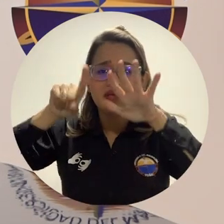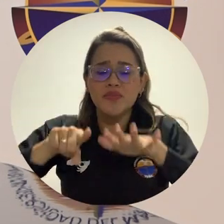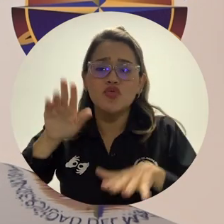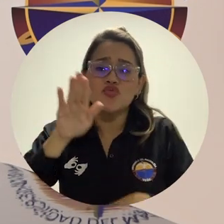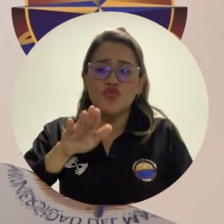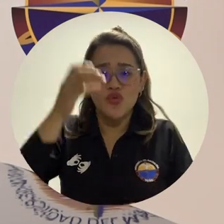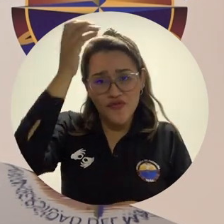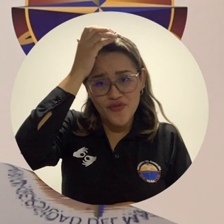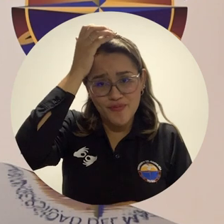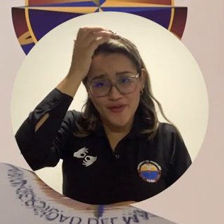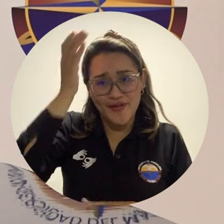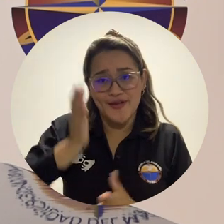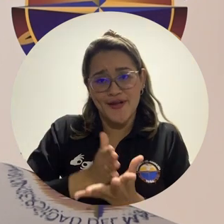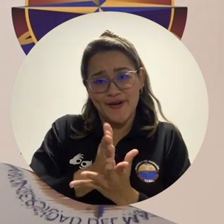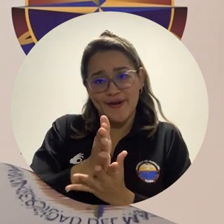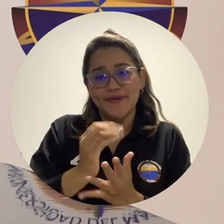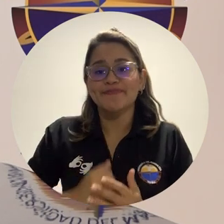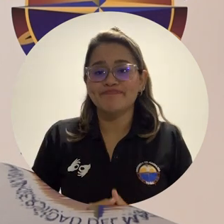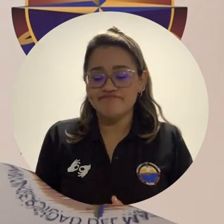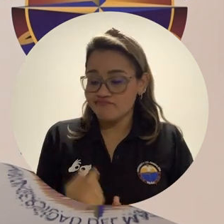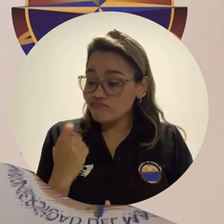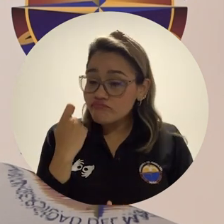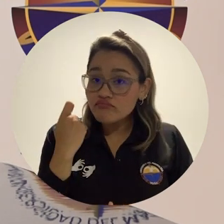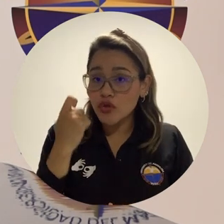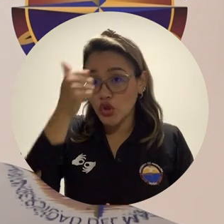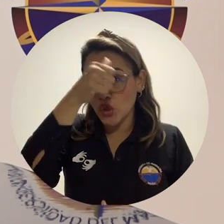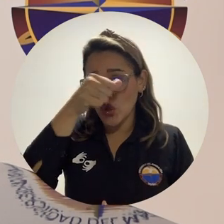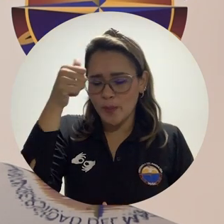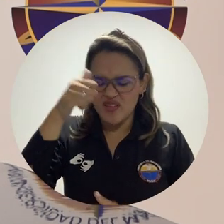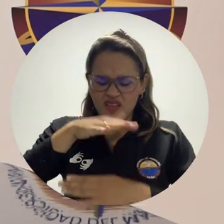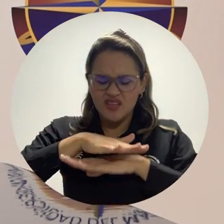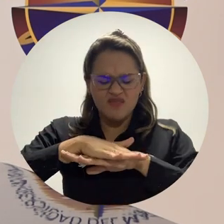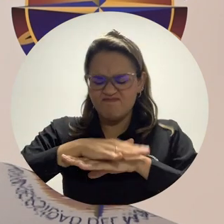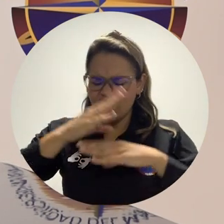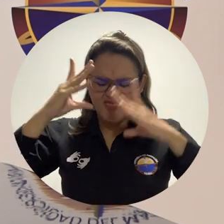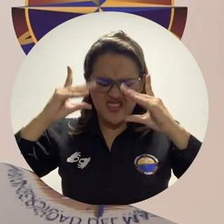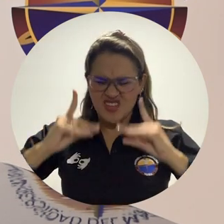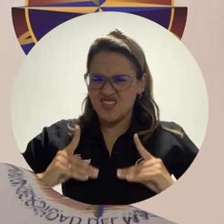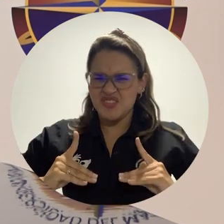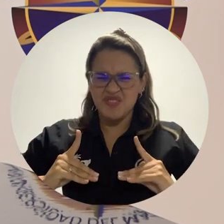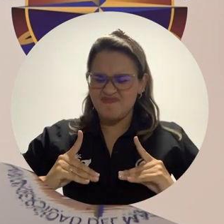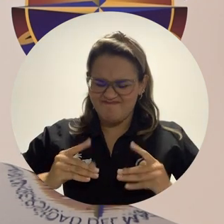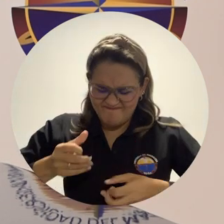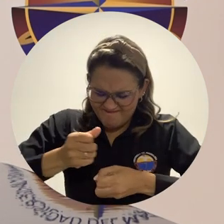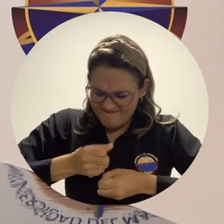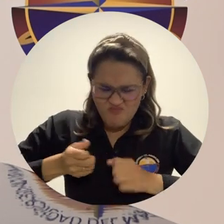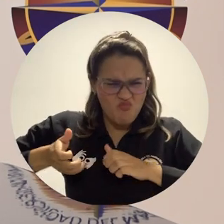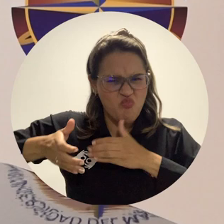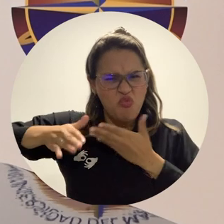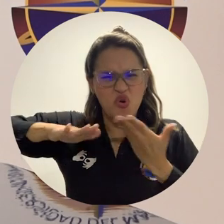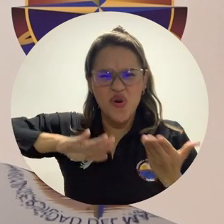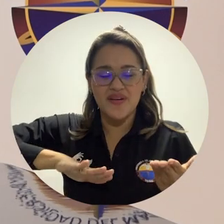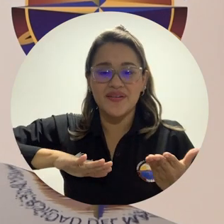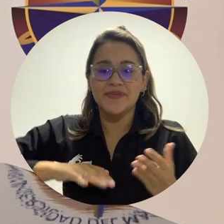de enfermería, quien el día domingo, en horas de la tarde, tomó la fatal decisión de quitarse la